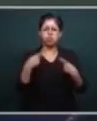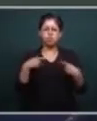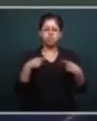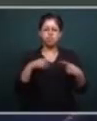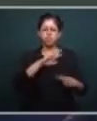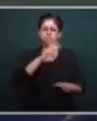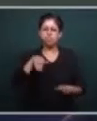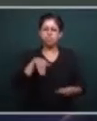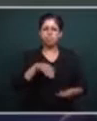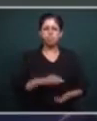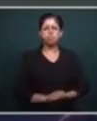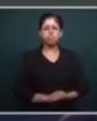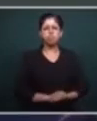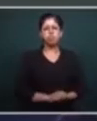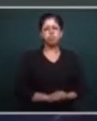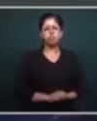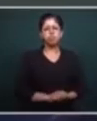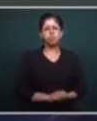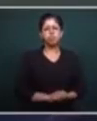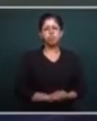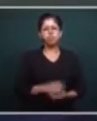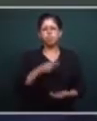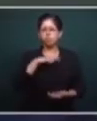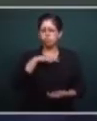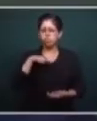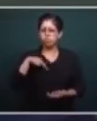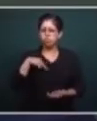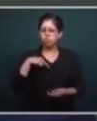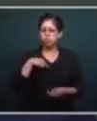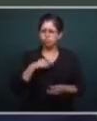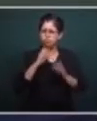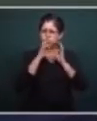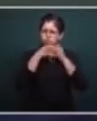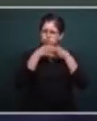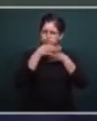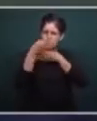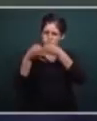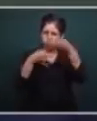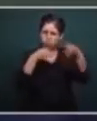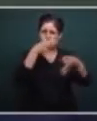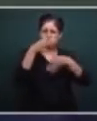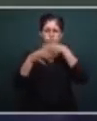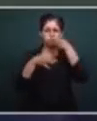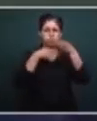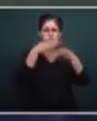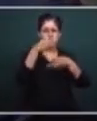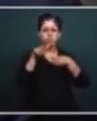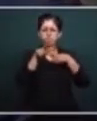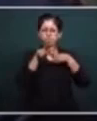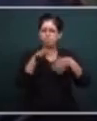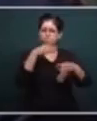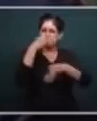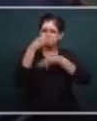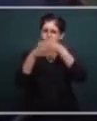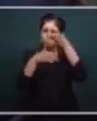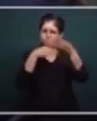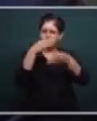víctimas. Y vamos a estar informando permanentemente al pueblo de México.